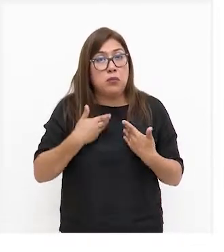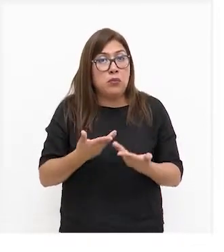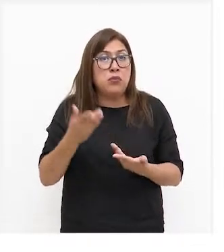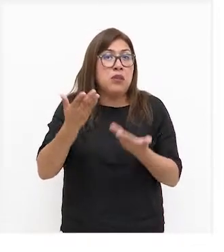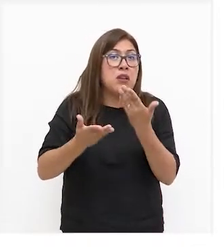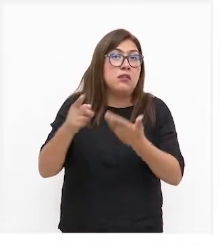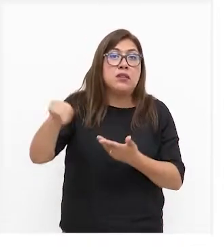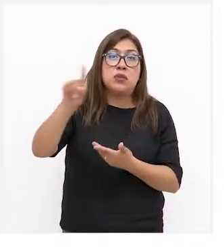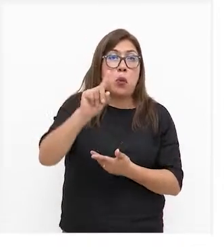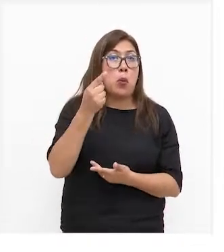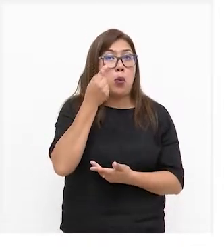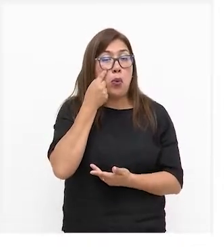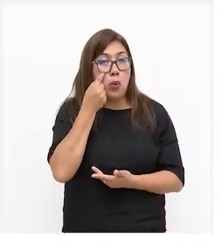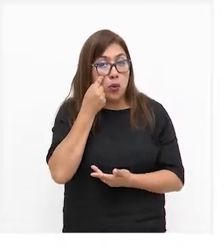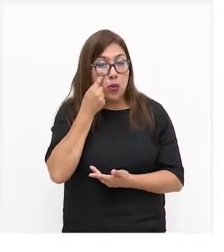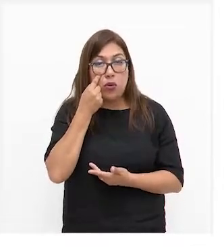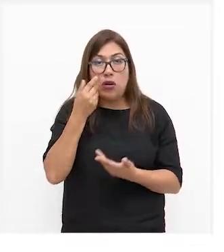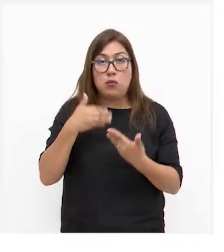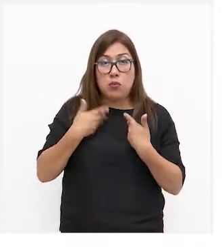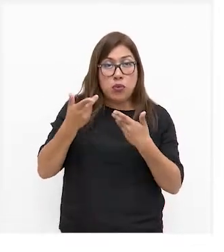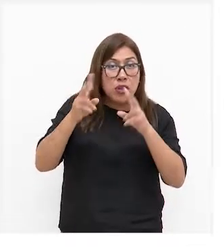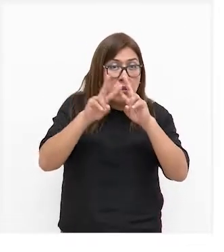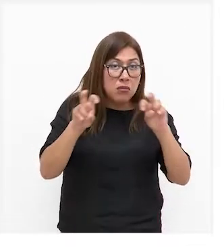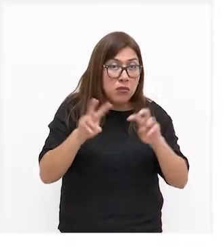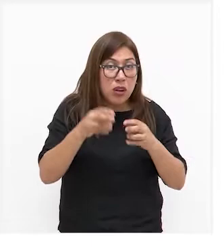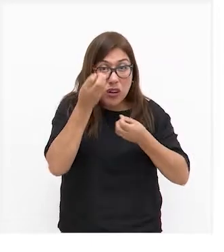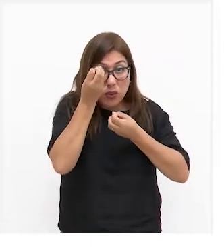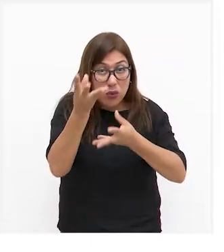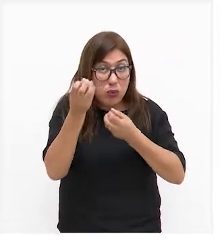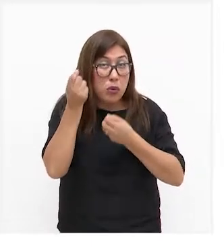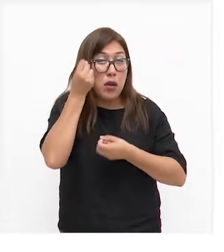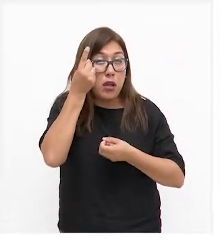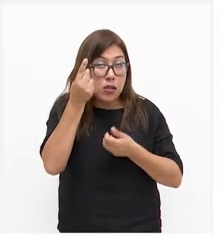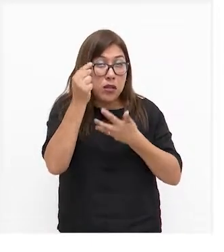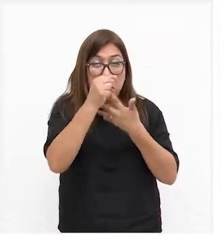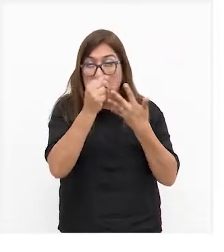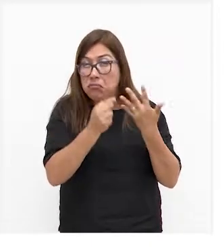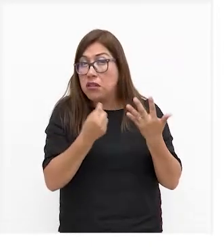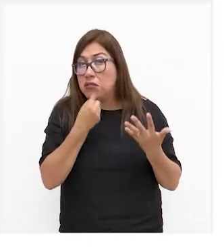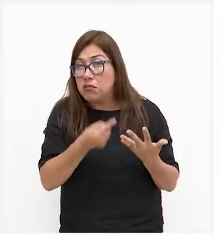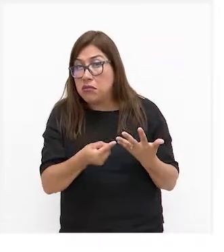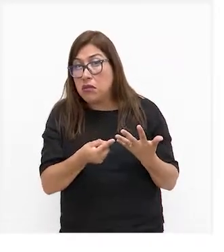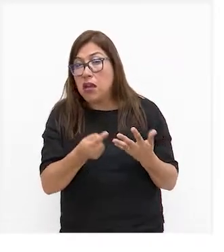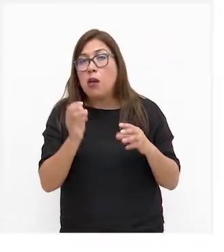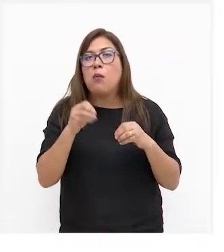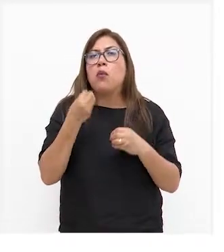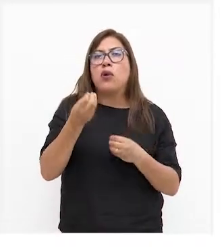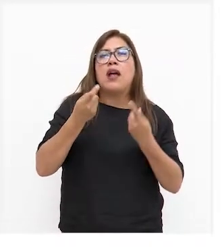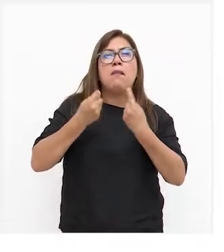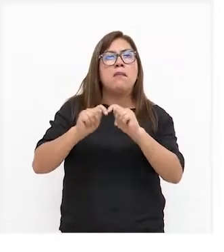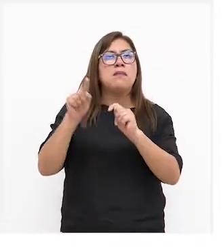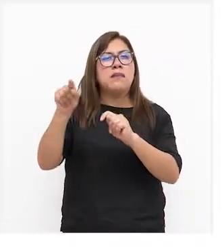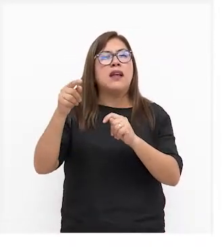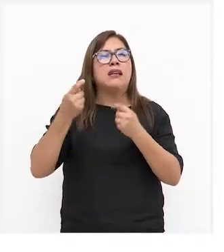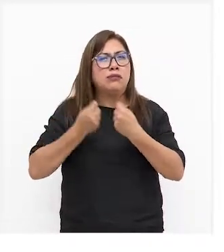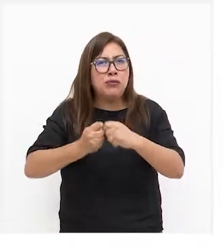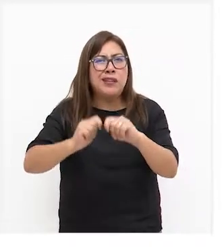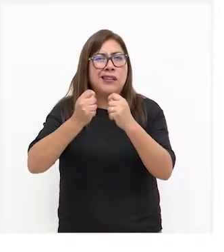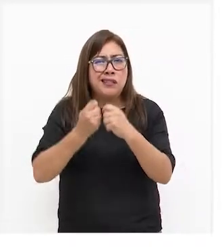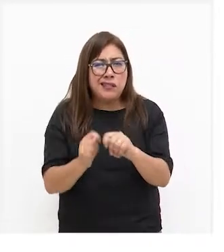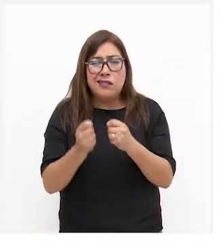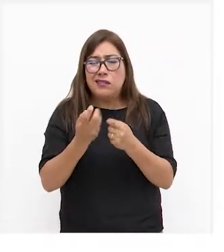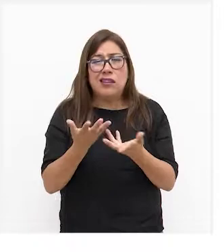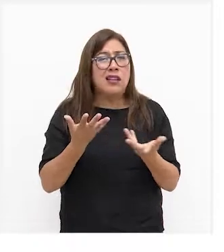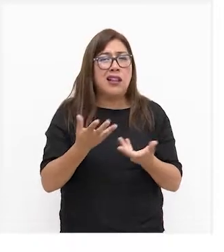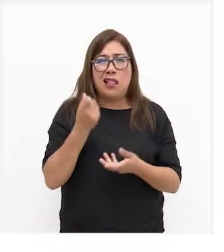se conozca si la persona puede evaluar la información o alternativas, porque a pesar de todos los esfuerzos, no se